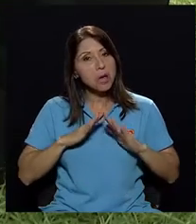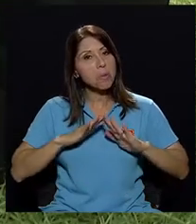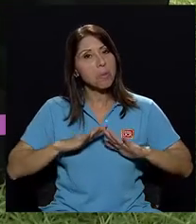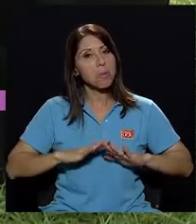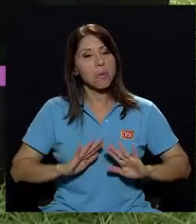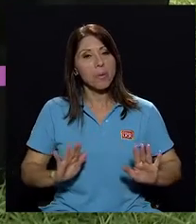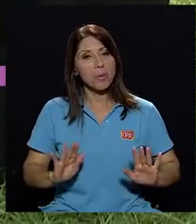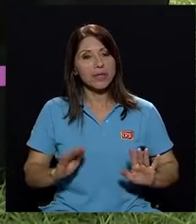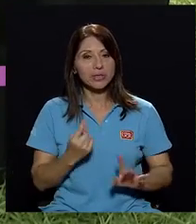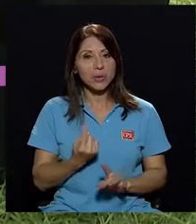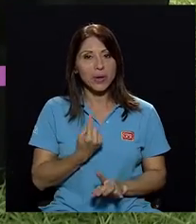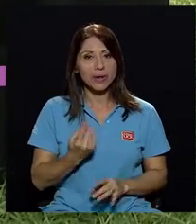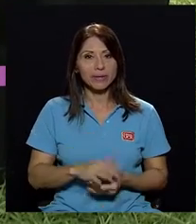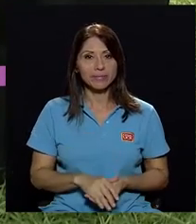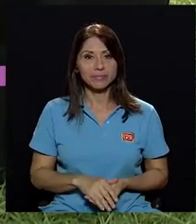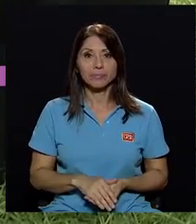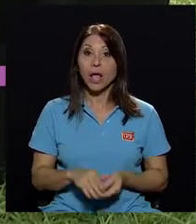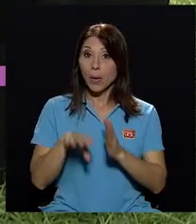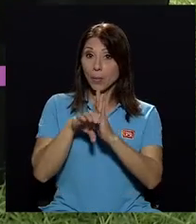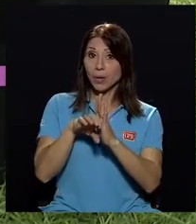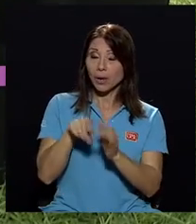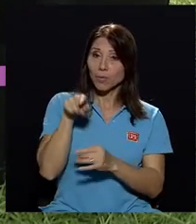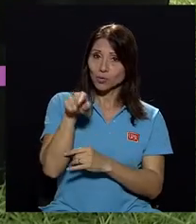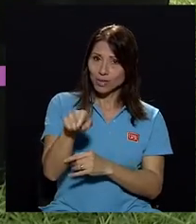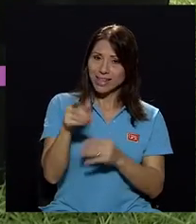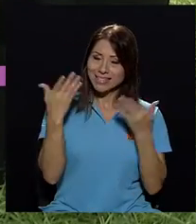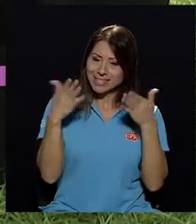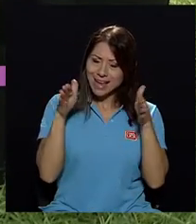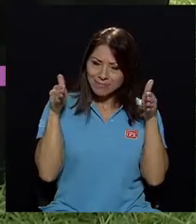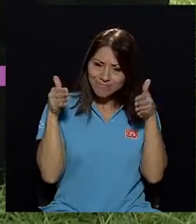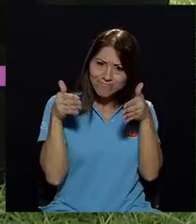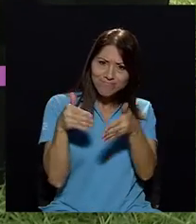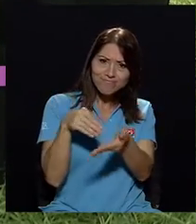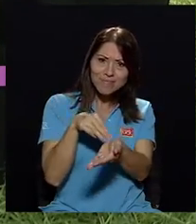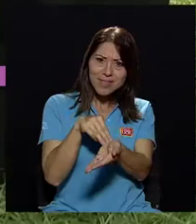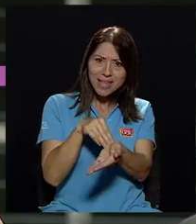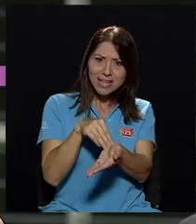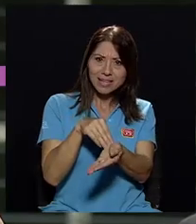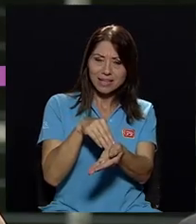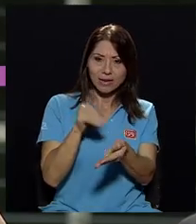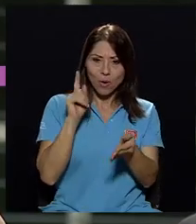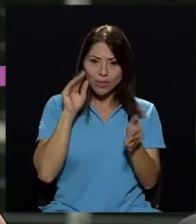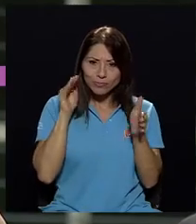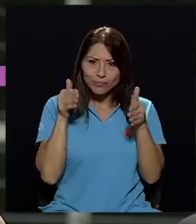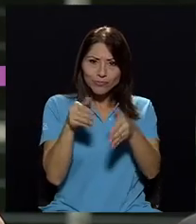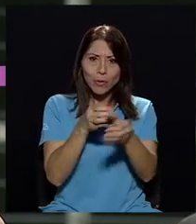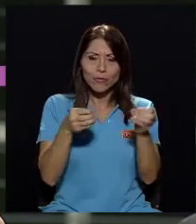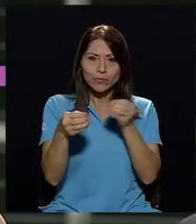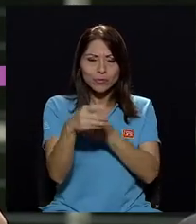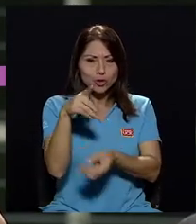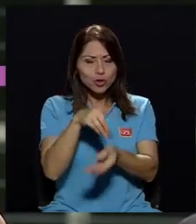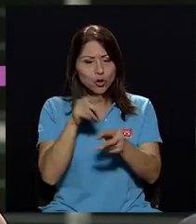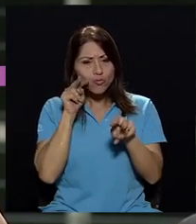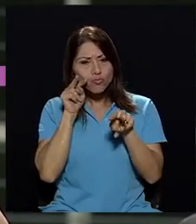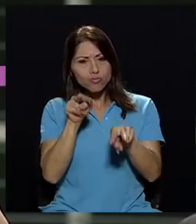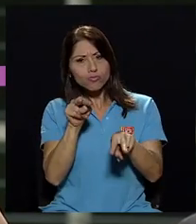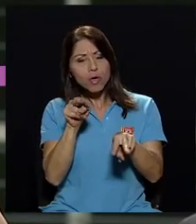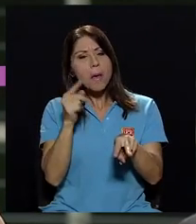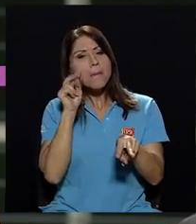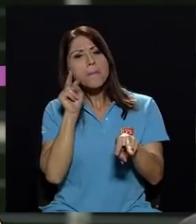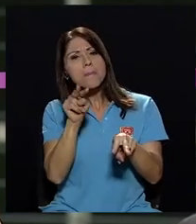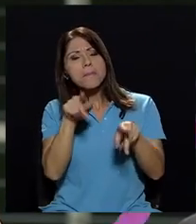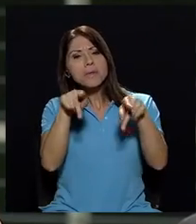bien. Ustedes, por ejemplo, ya en la parte clínica, en el consultorio, ¿cuáles son los síntomas que ustedes